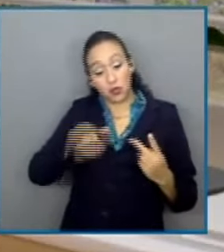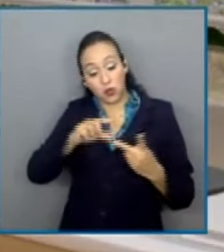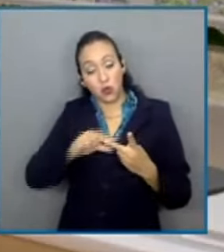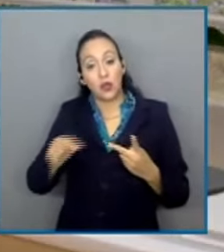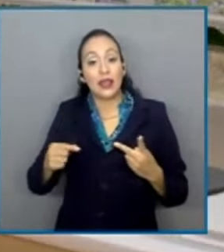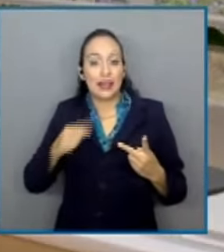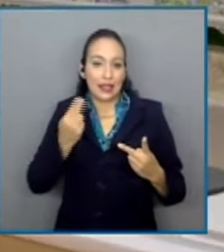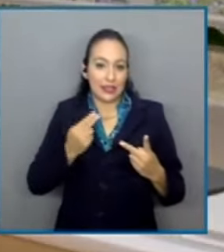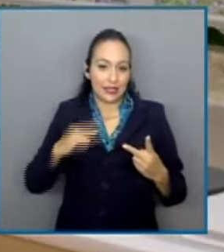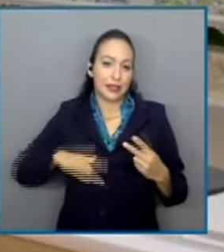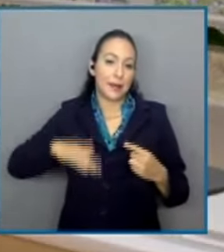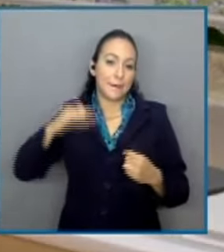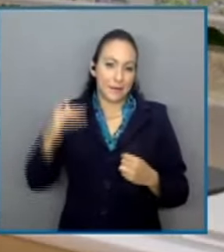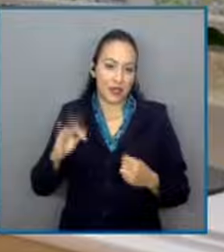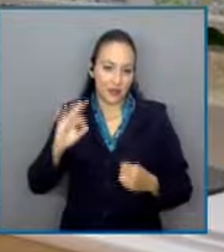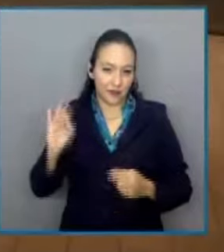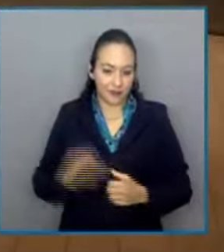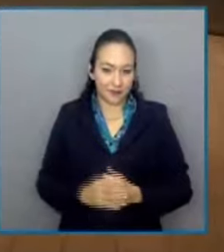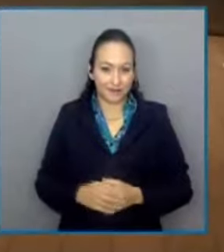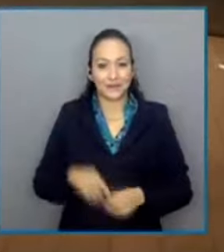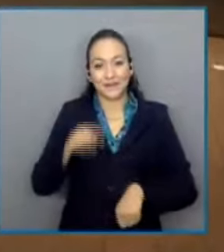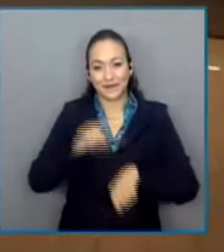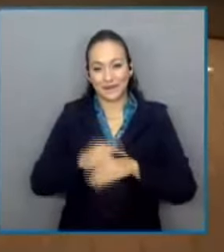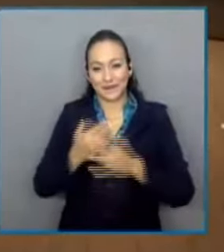Hacemos una breve pausa y continuamos con más.